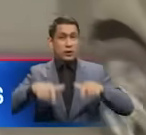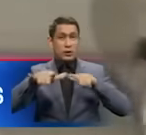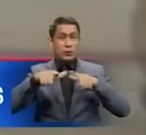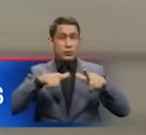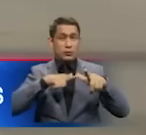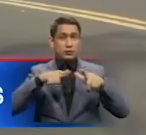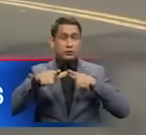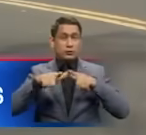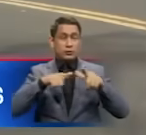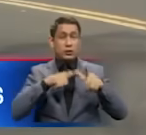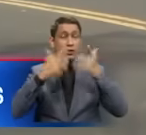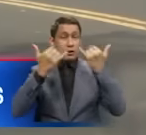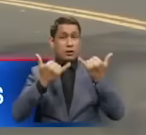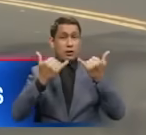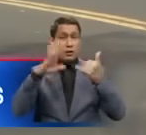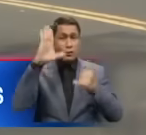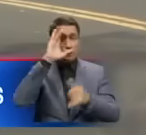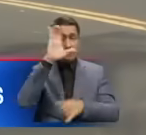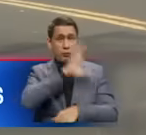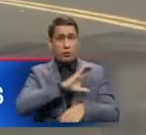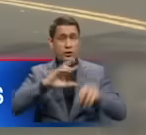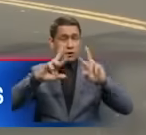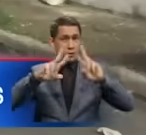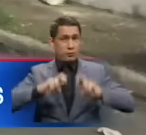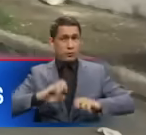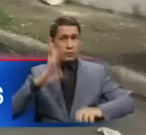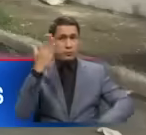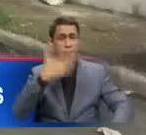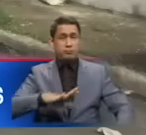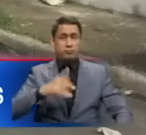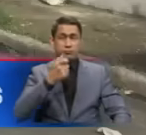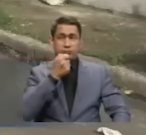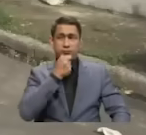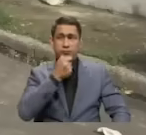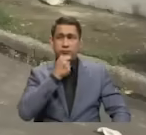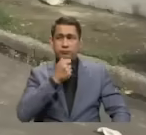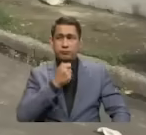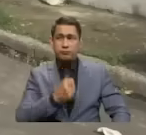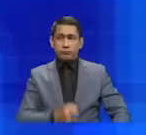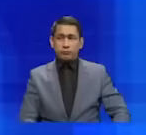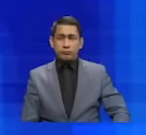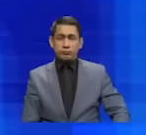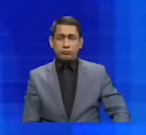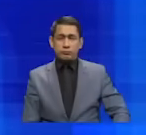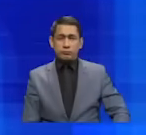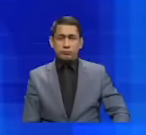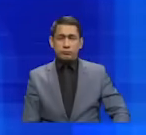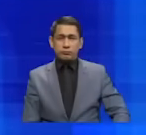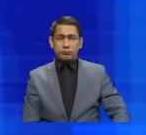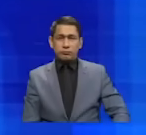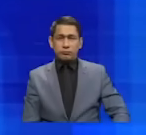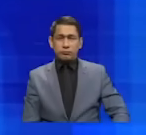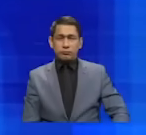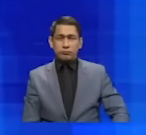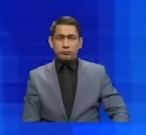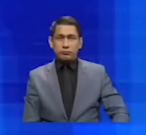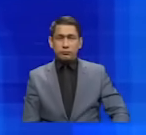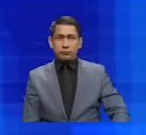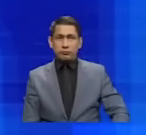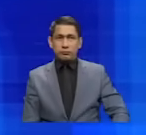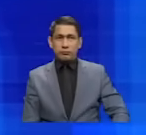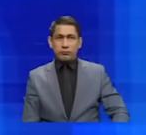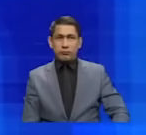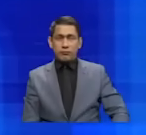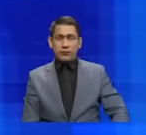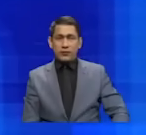caso que la policía investiga. Jorge García, TC Televisión. Y por